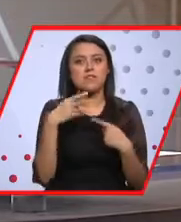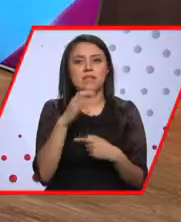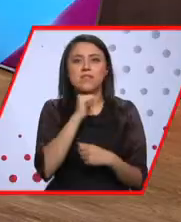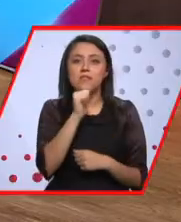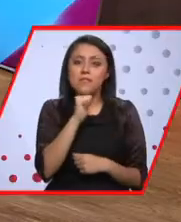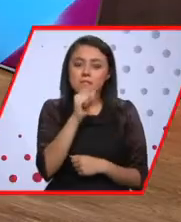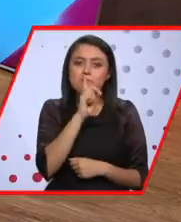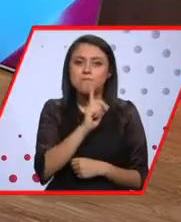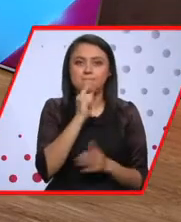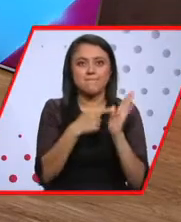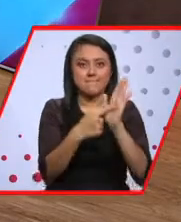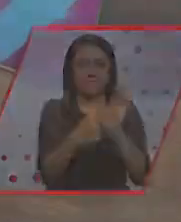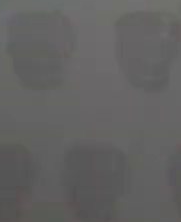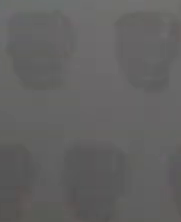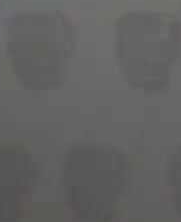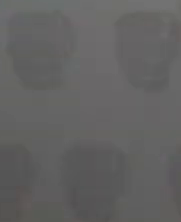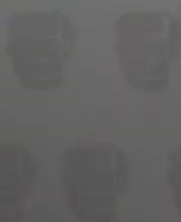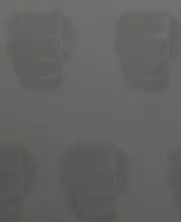sabe.